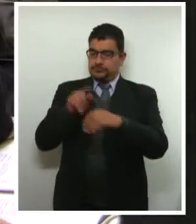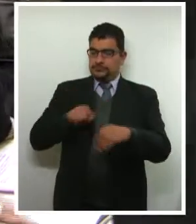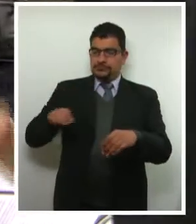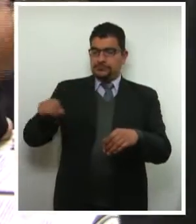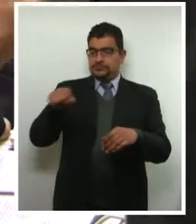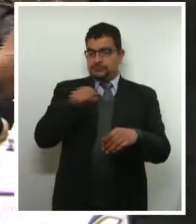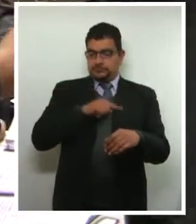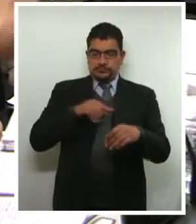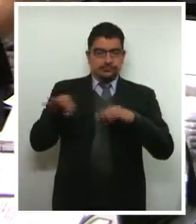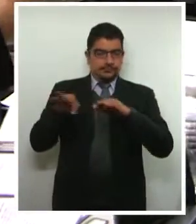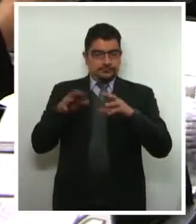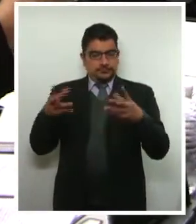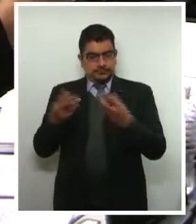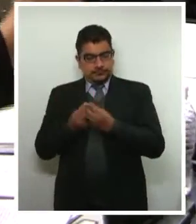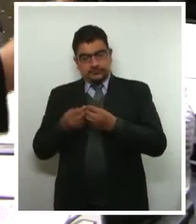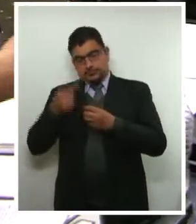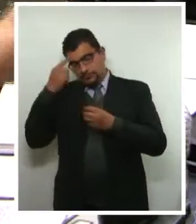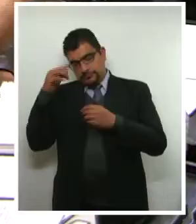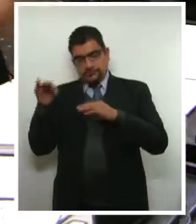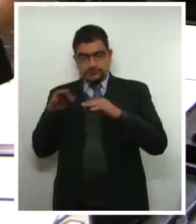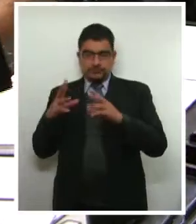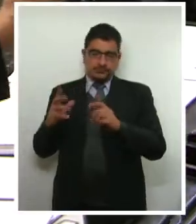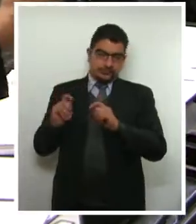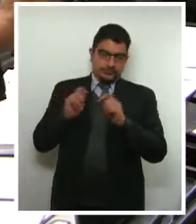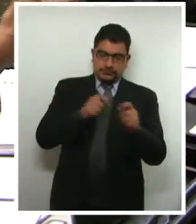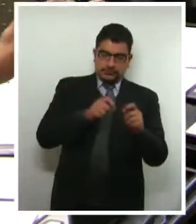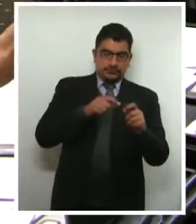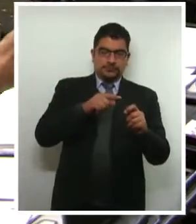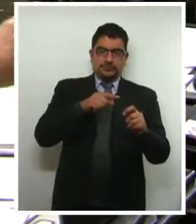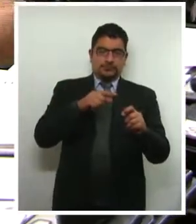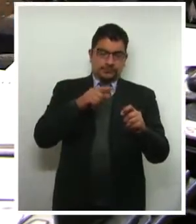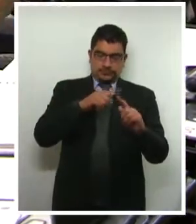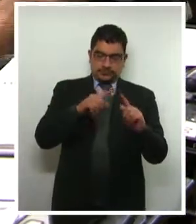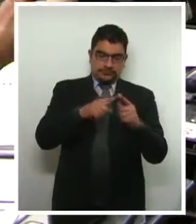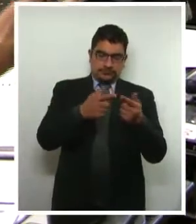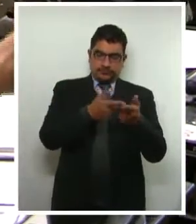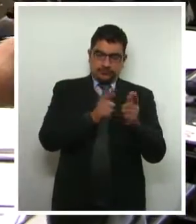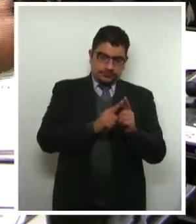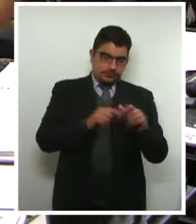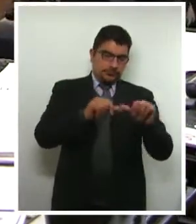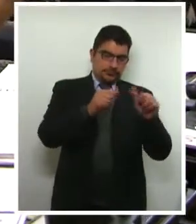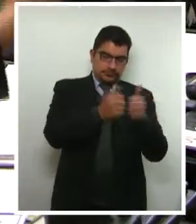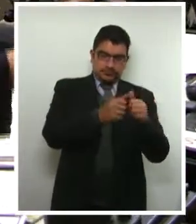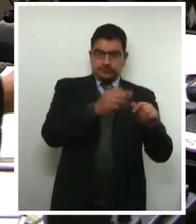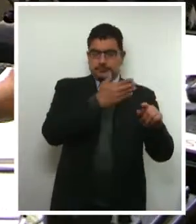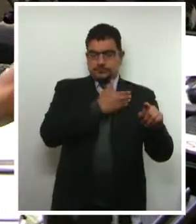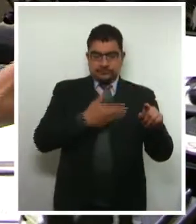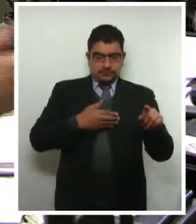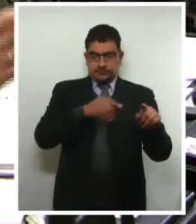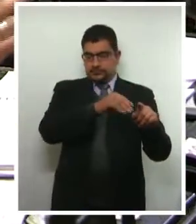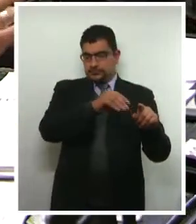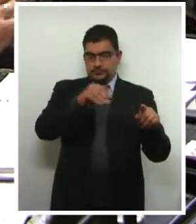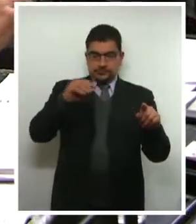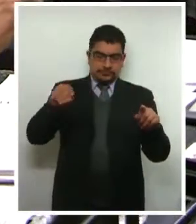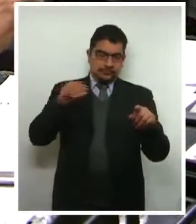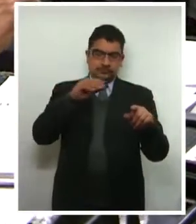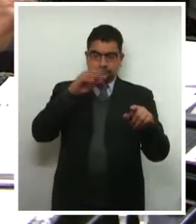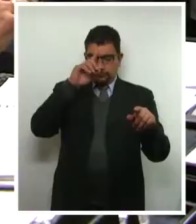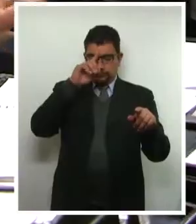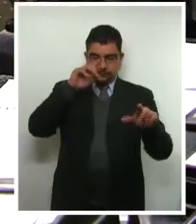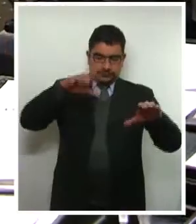a funcionar para designar a las presidencias y a los